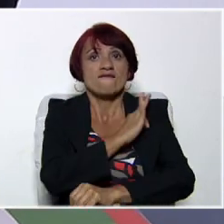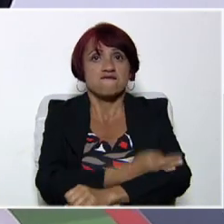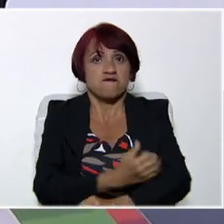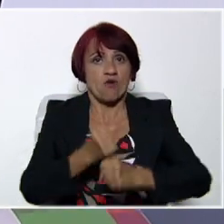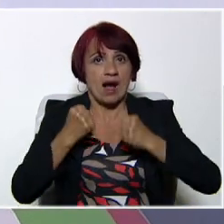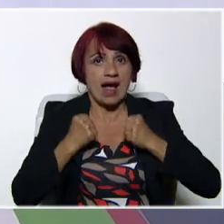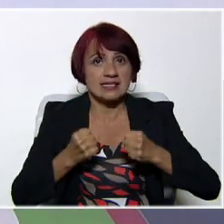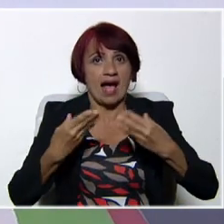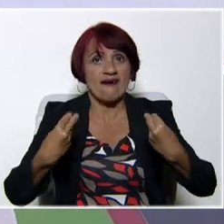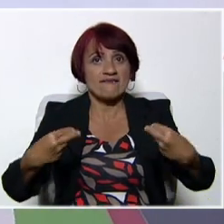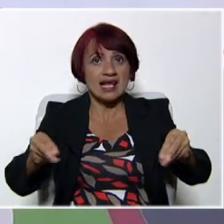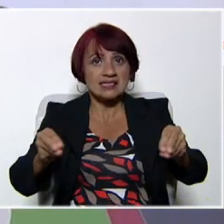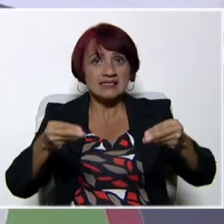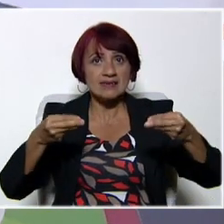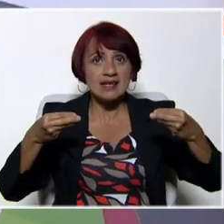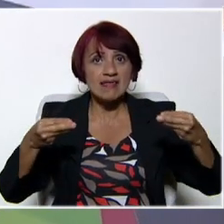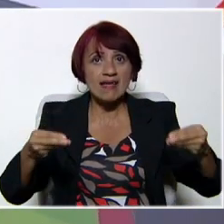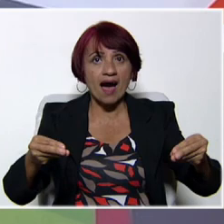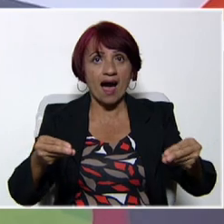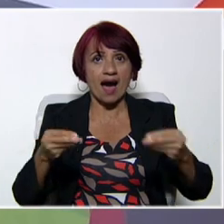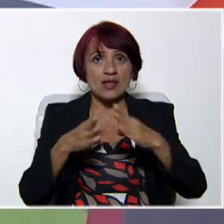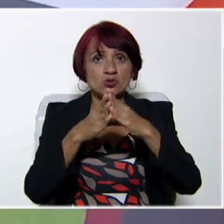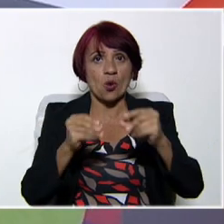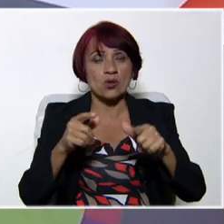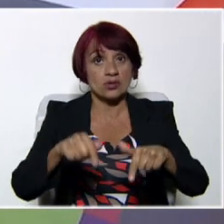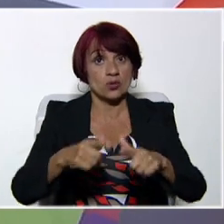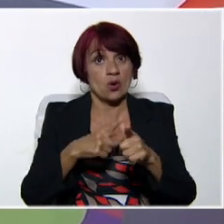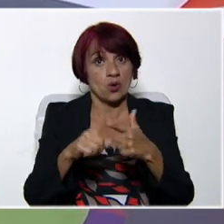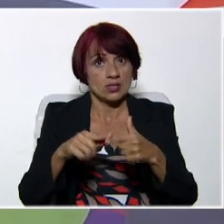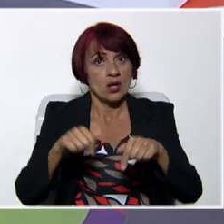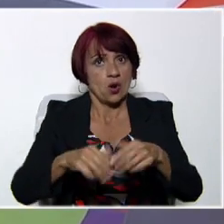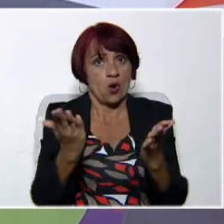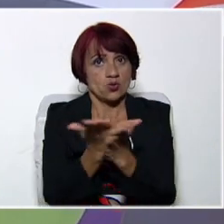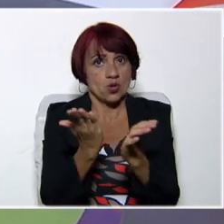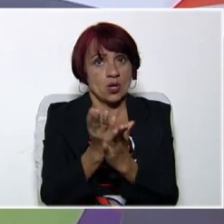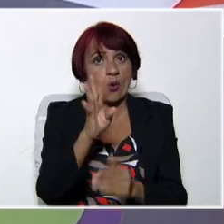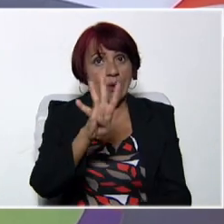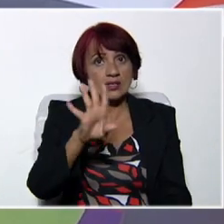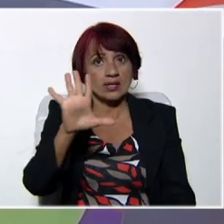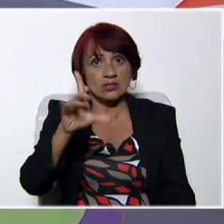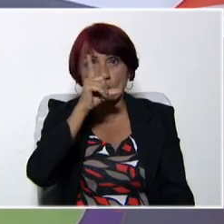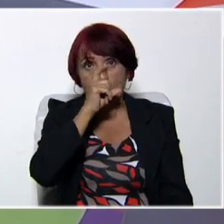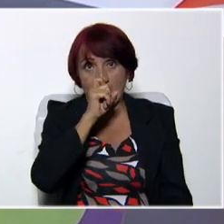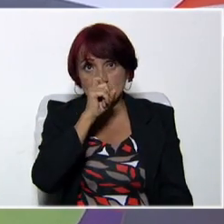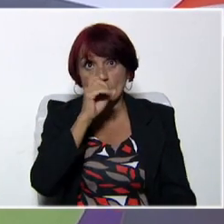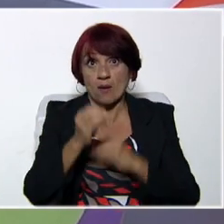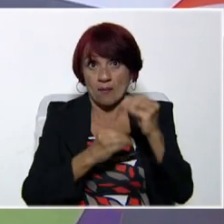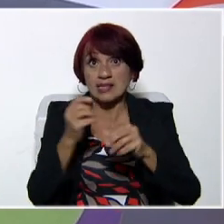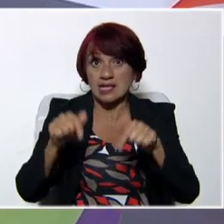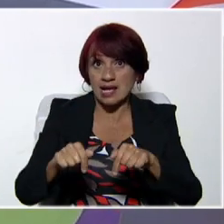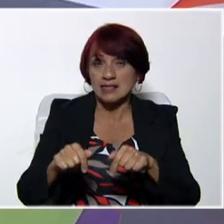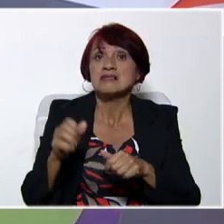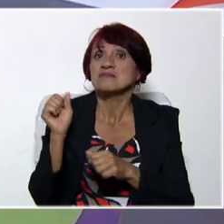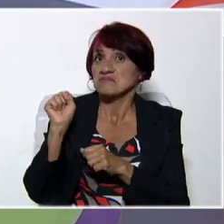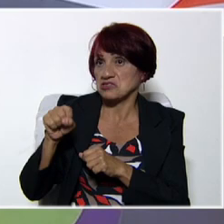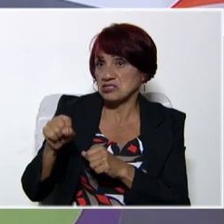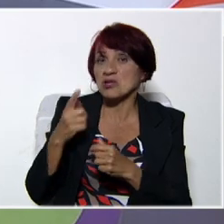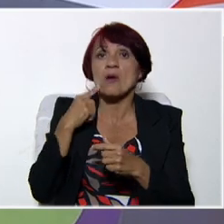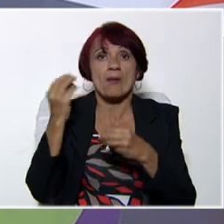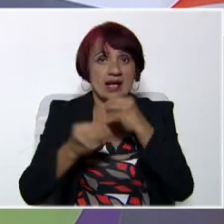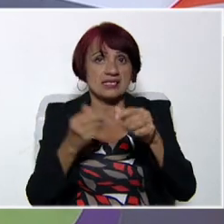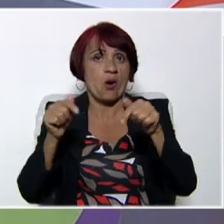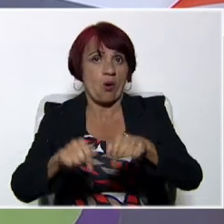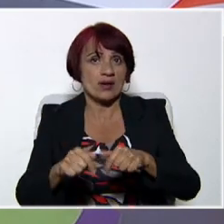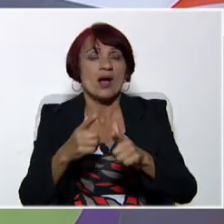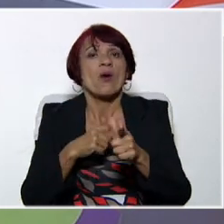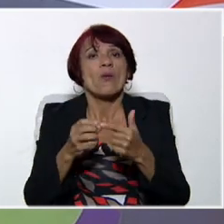una de las cosas que quiero que nosotros descubramos el día de hoy, especialmente con los estudiantes de cuarto y quinto año. ¿Lo vamos a hacer? Eso lo vamos a hacer el día de hoy. Bueno,